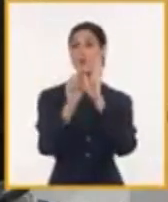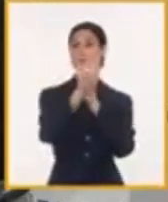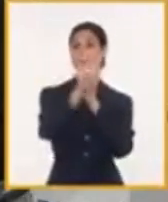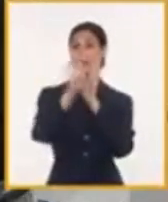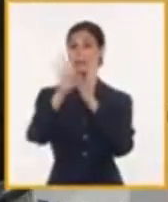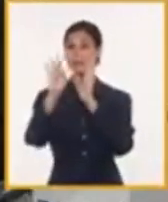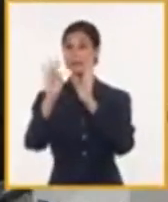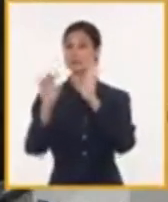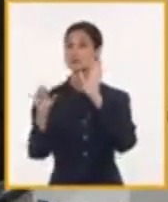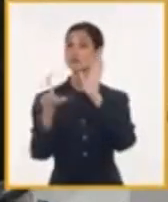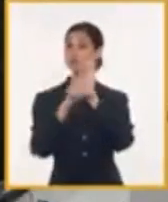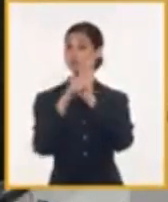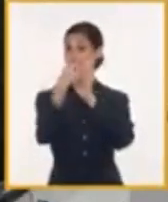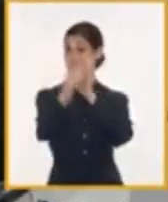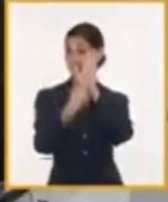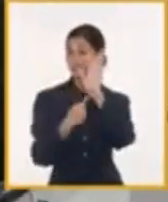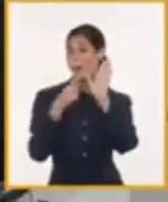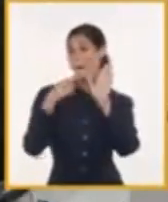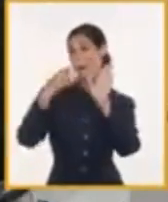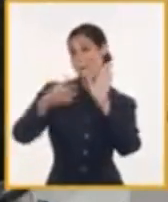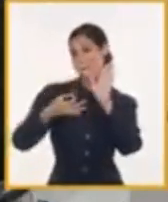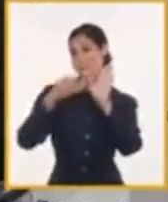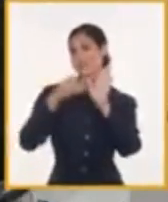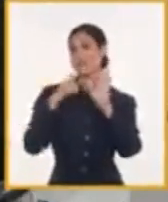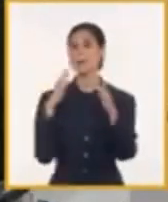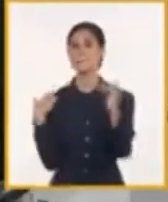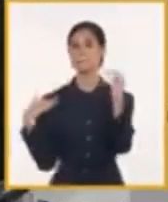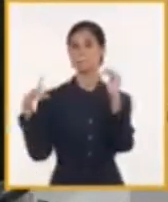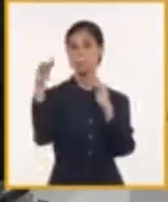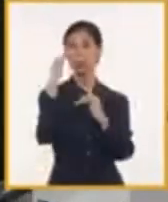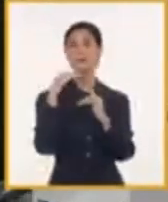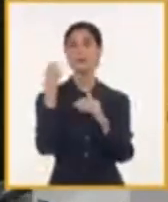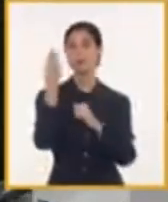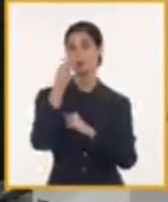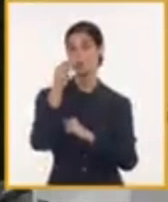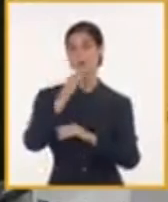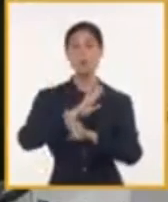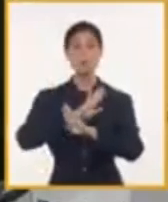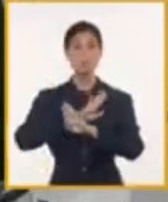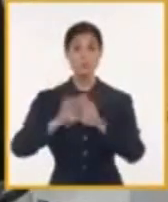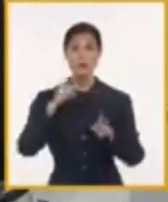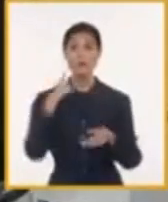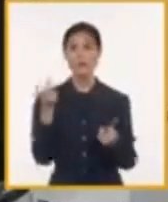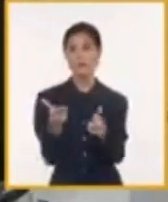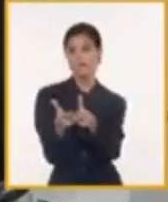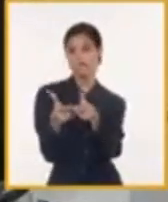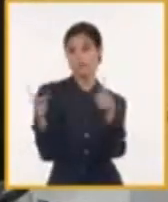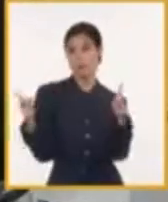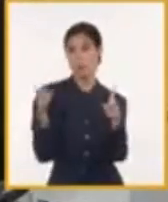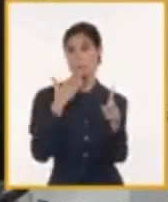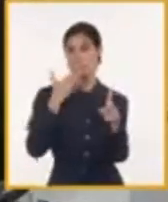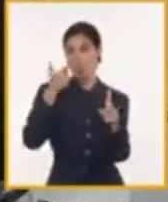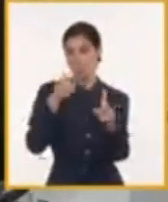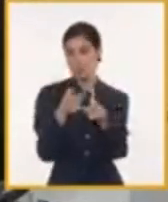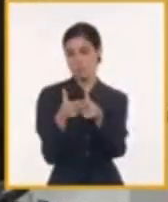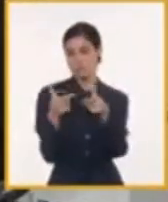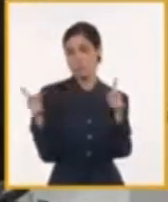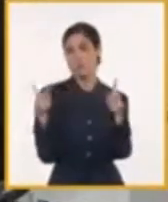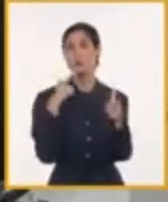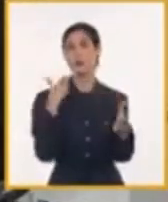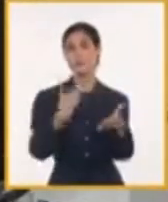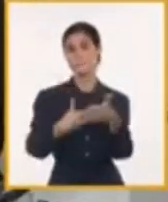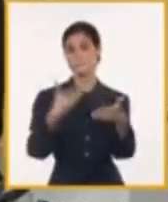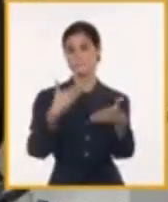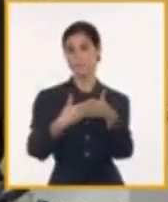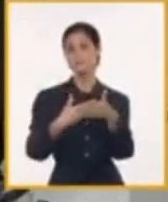fue a raíz de la decisión de multiplicar por tres el anterior grupo empresarial, y se crea el grupo